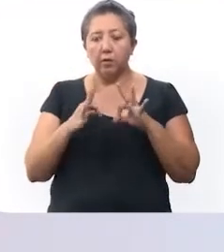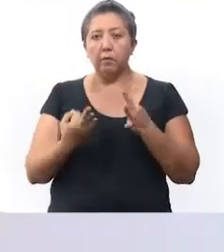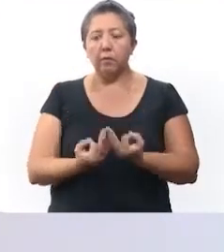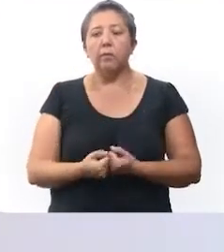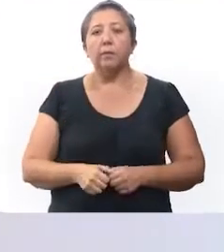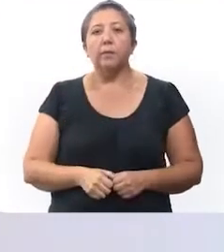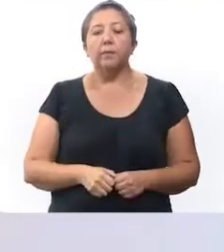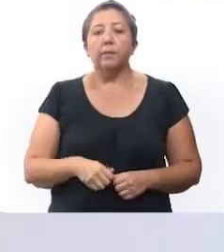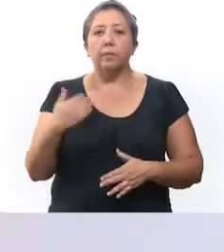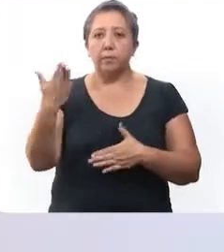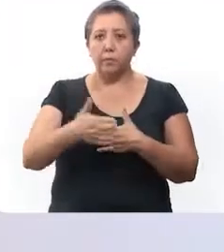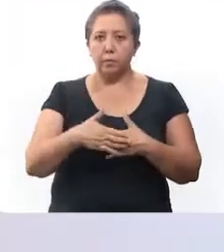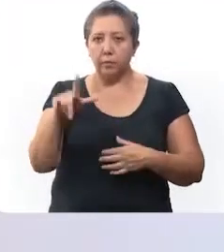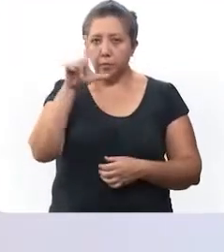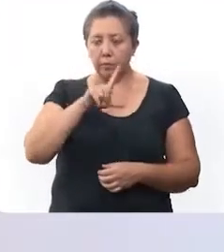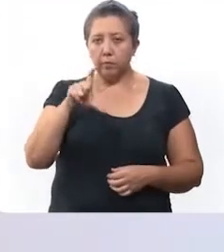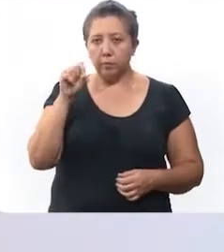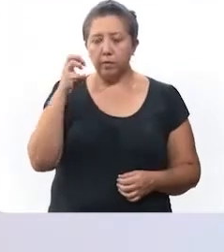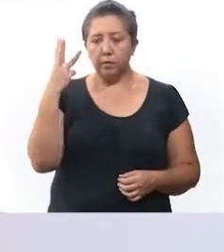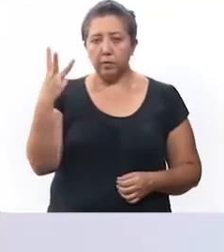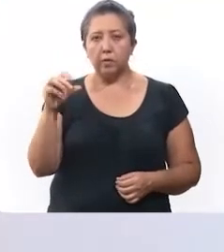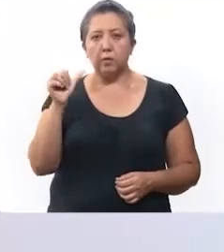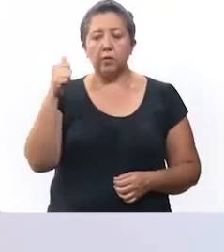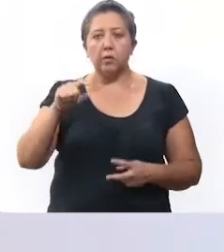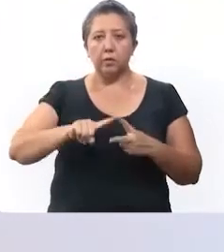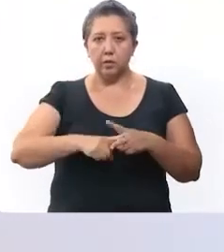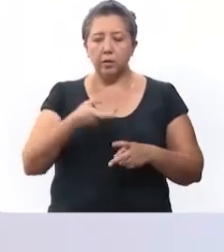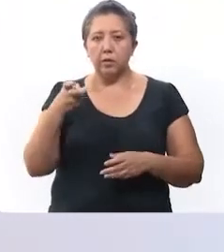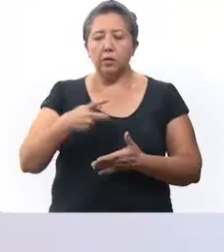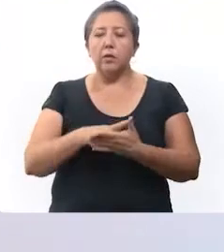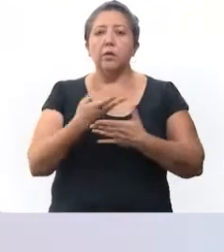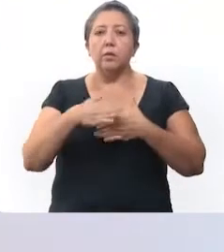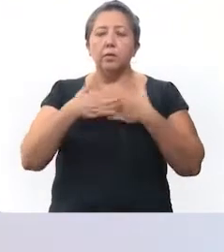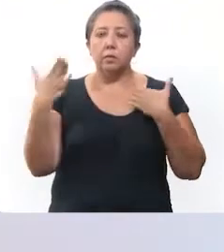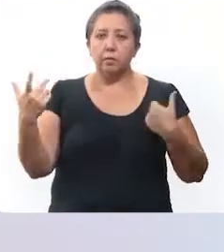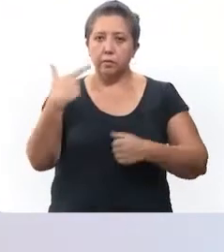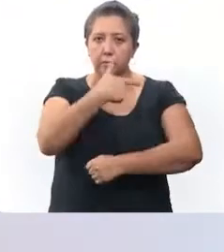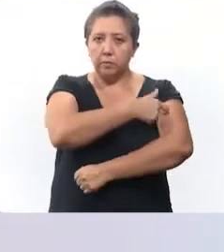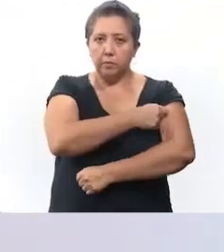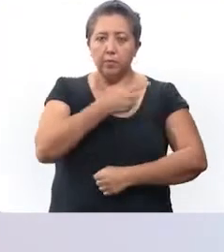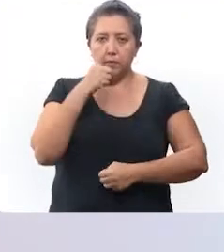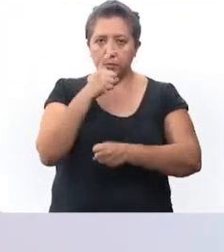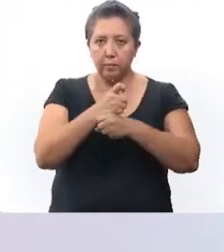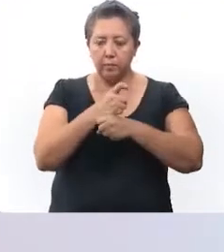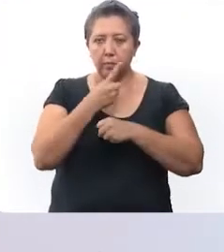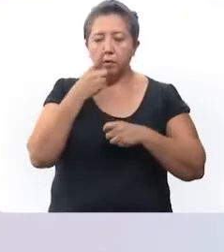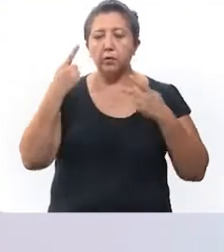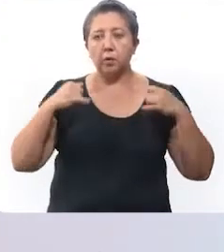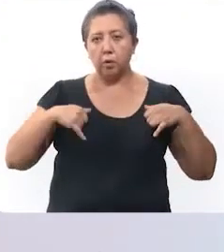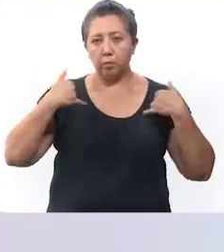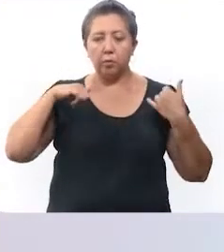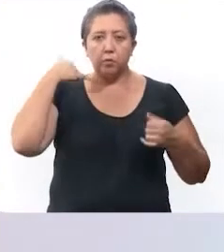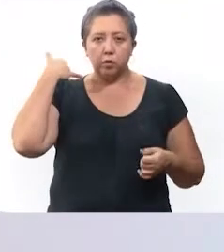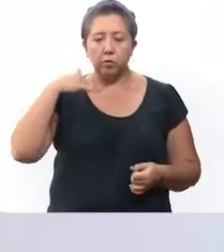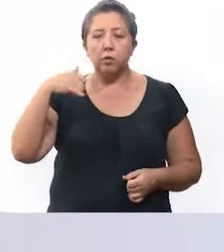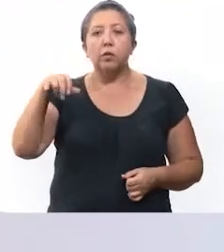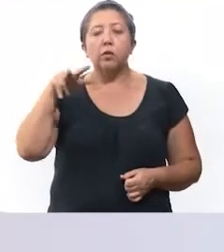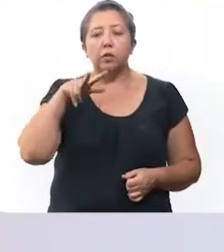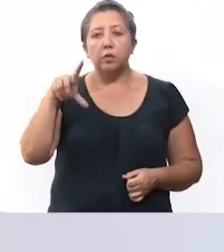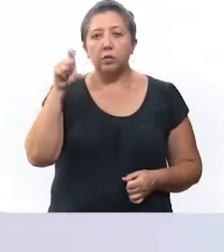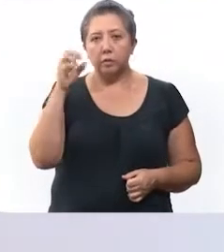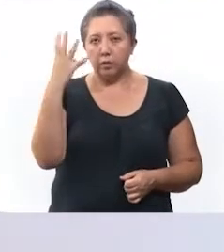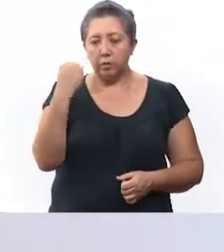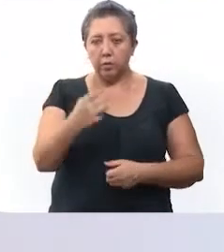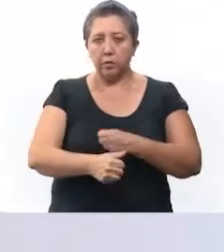forma. El próximo lunes 23 de agosto arrancará este proceso con la vacunación de la primera dosis a jóvenes yucatecos de 18